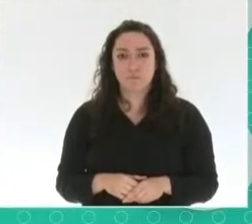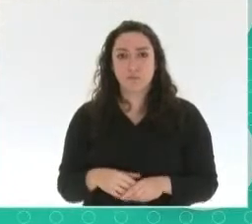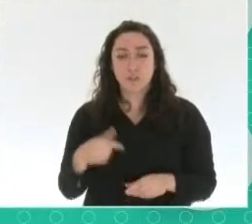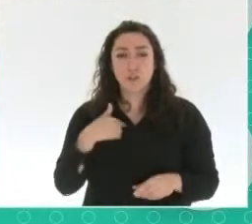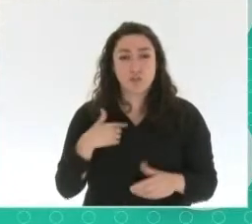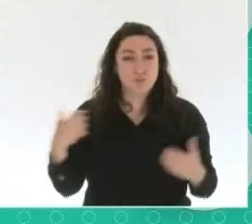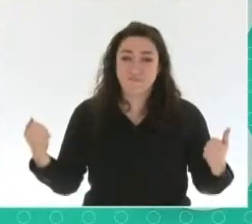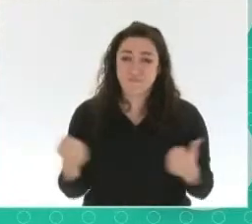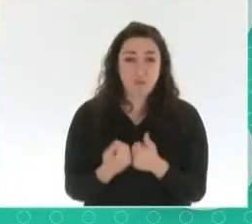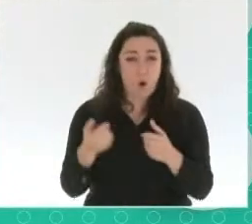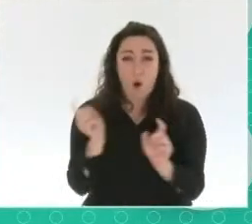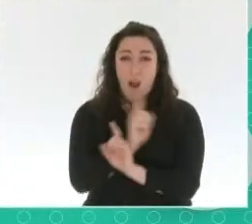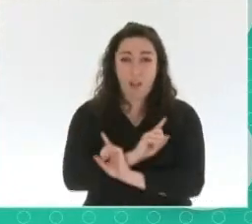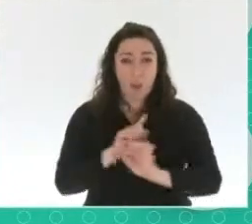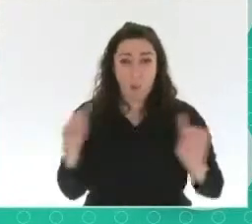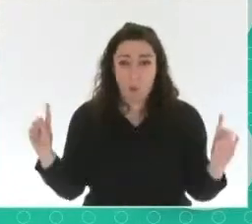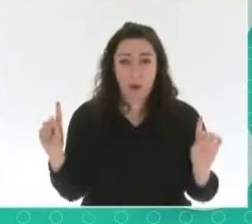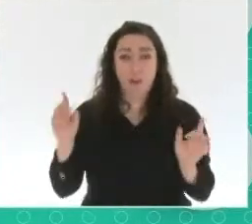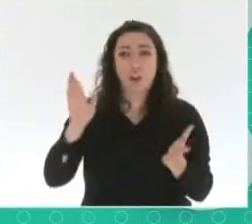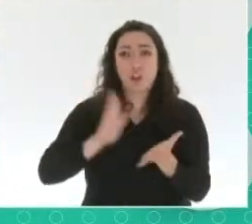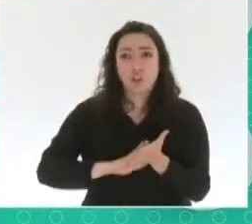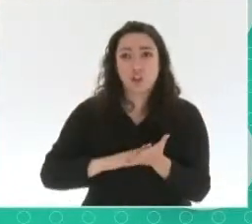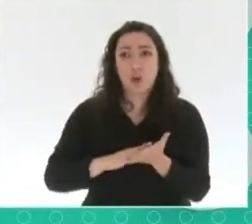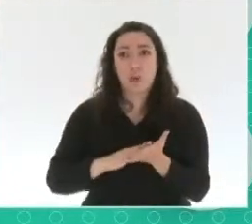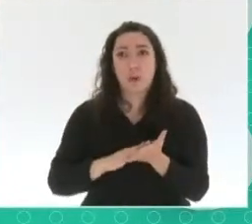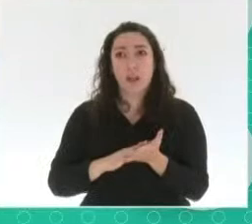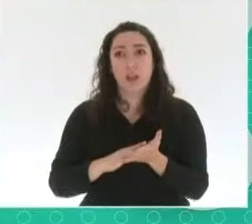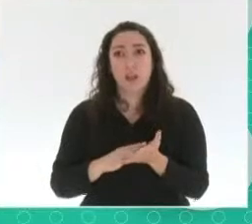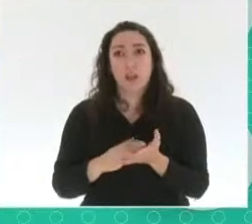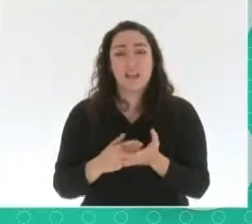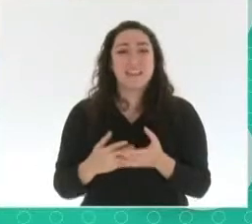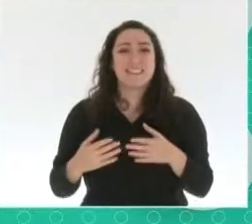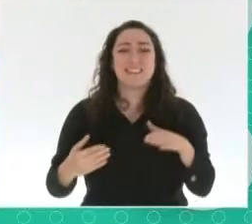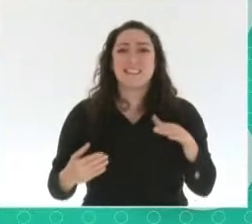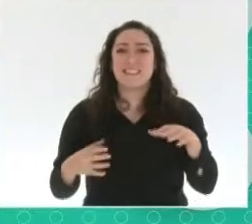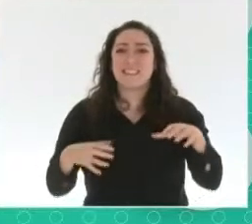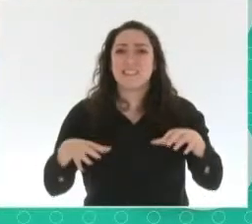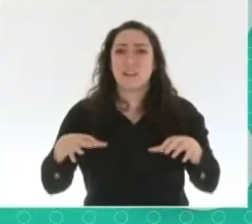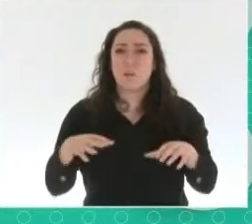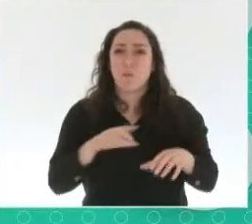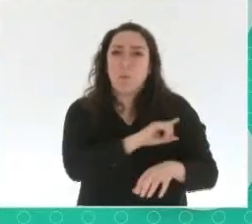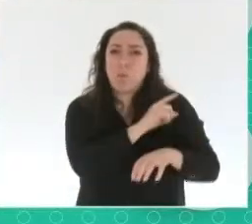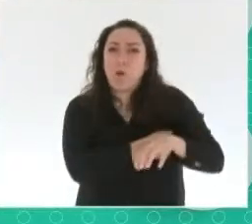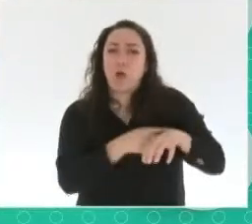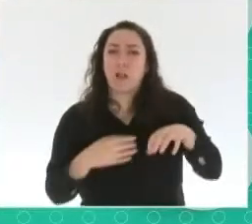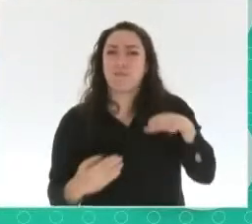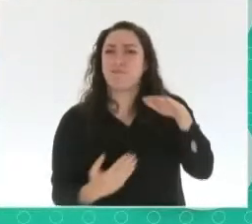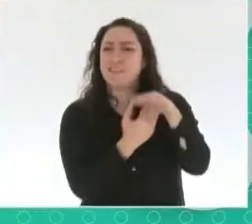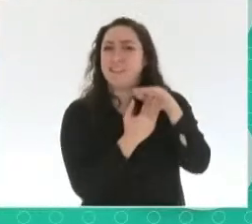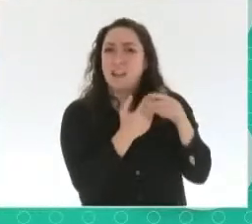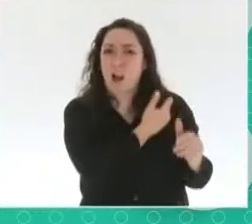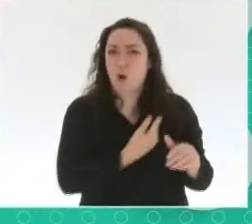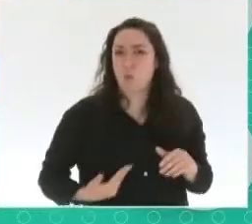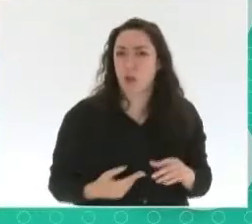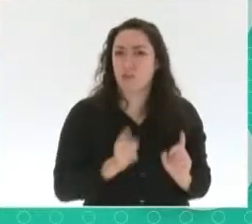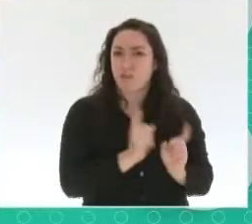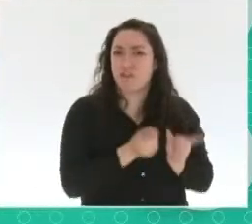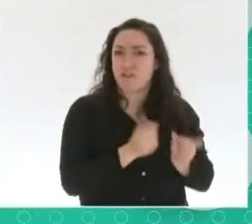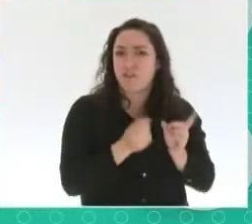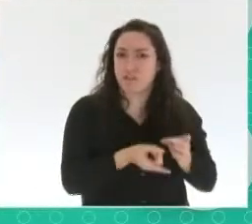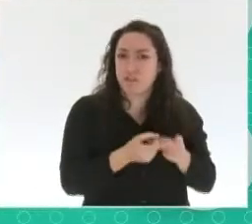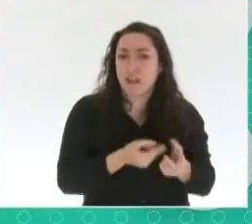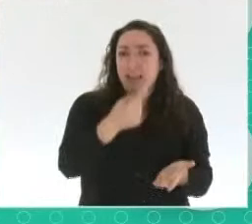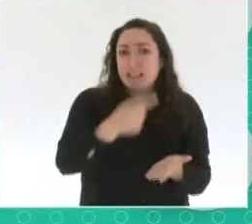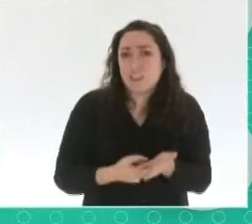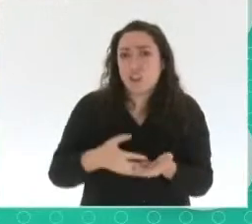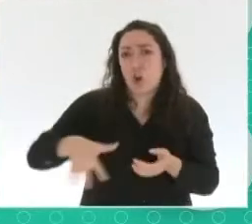desacuerdo con con la centralización que mantiene el el gobierno central porque